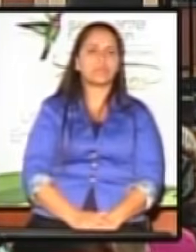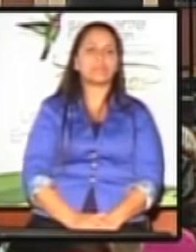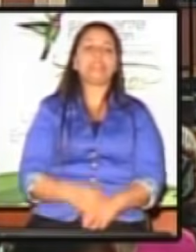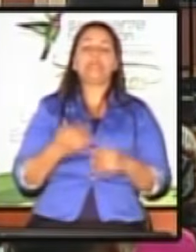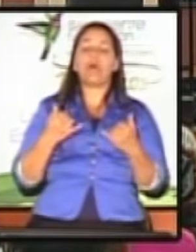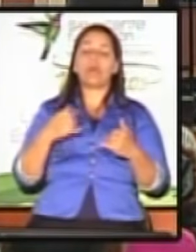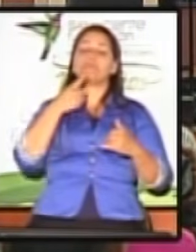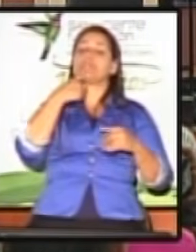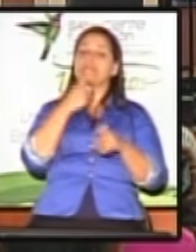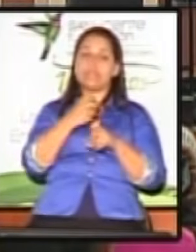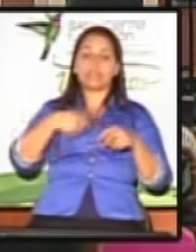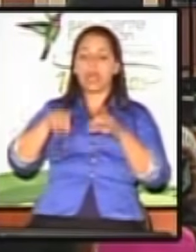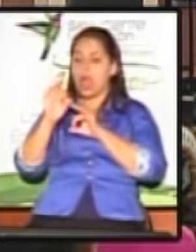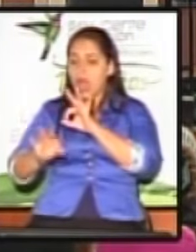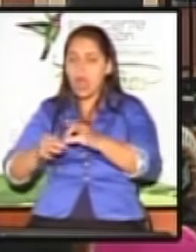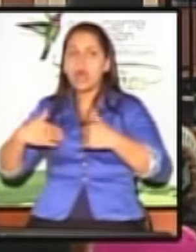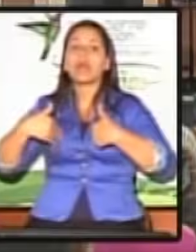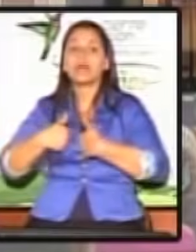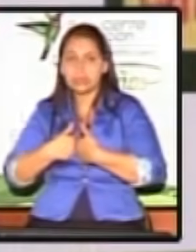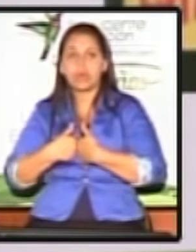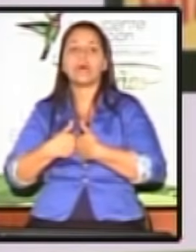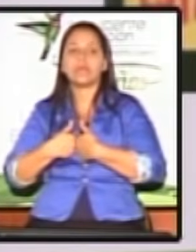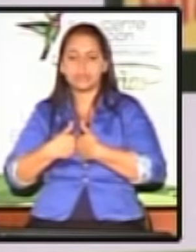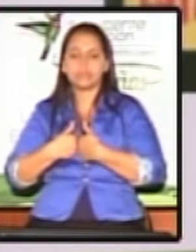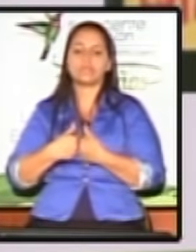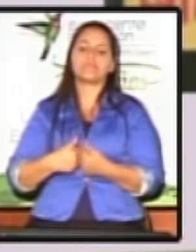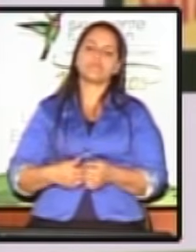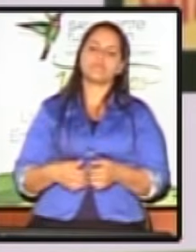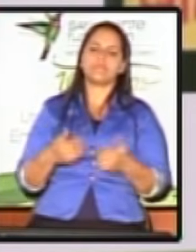Sobre todo cuando nos sentamos y vemos cosas como esta frase: